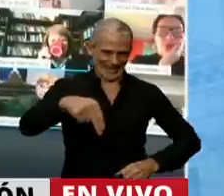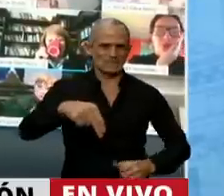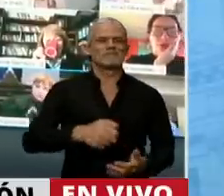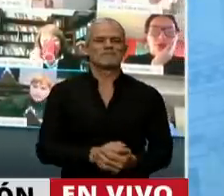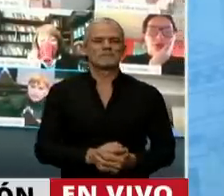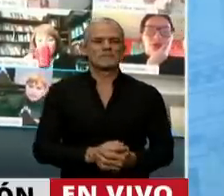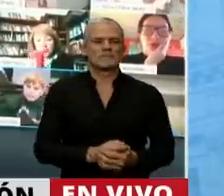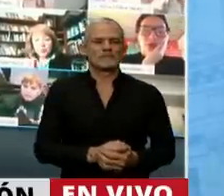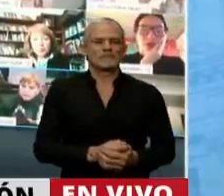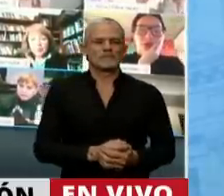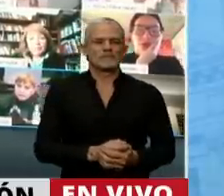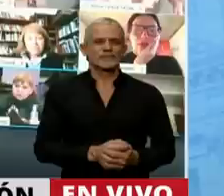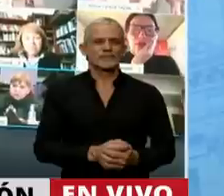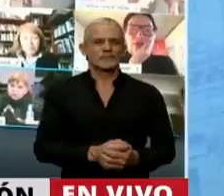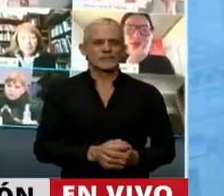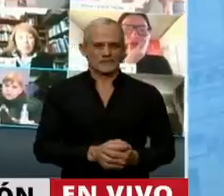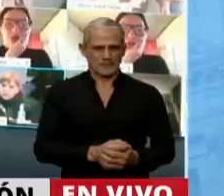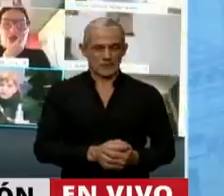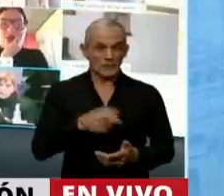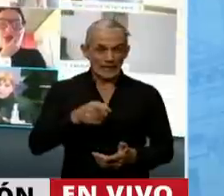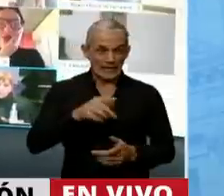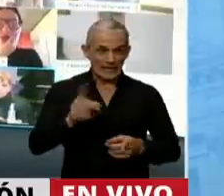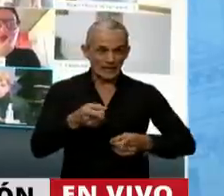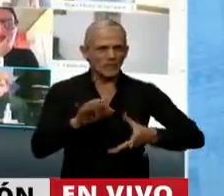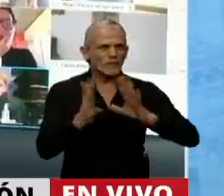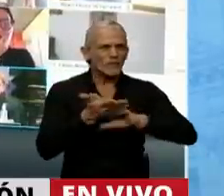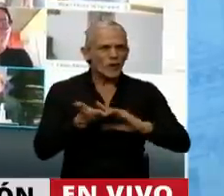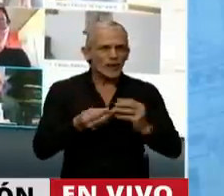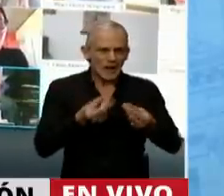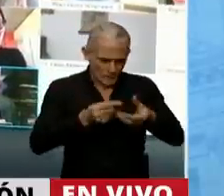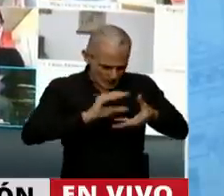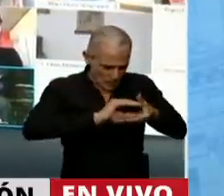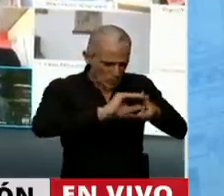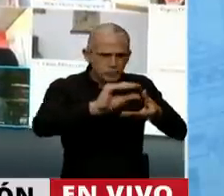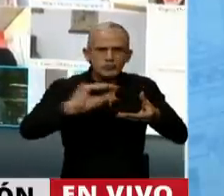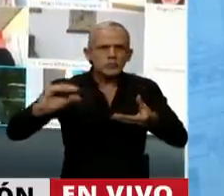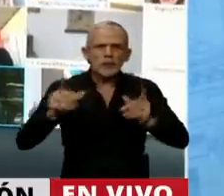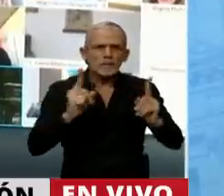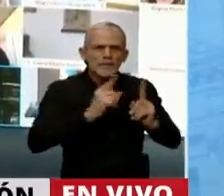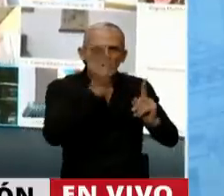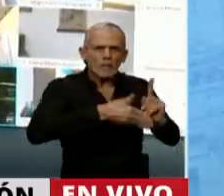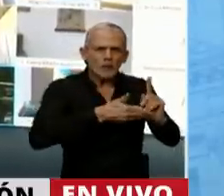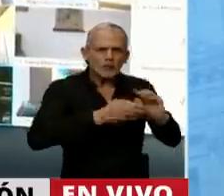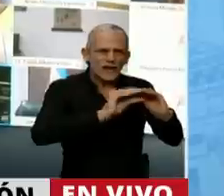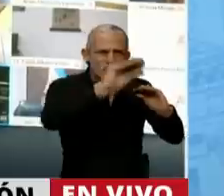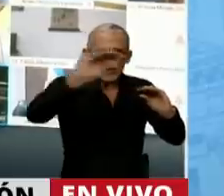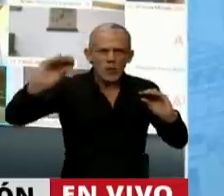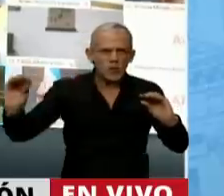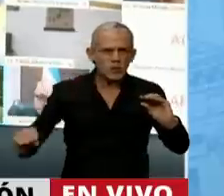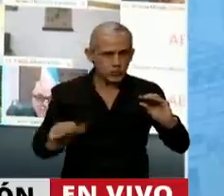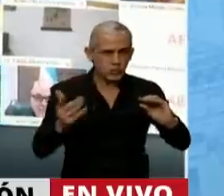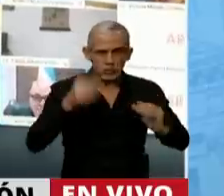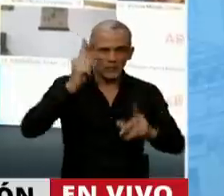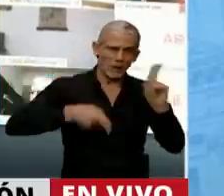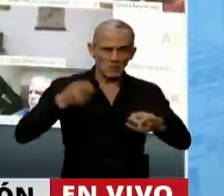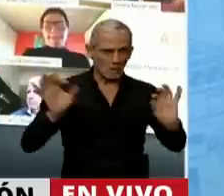se ha tenido en cuenta los criterios de distribución de la coparticipación, así que nada más equitativo que eso y menos